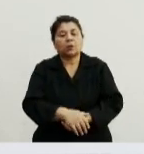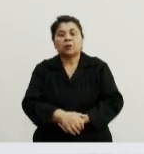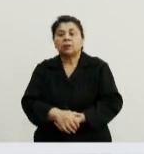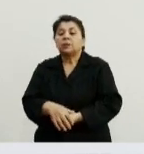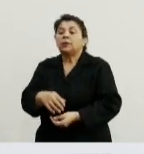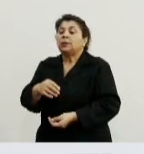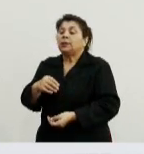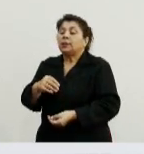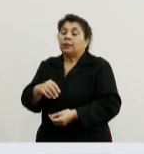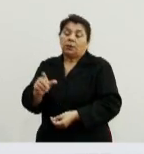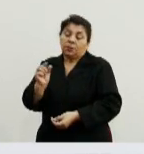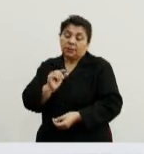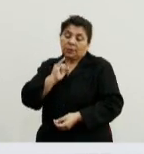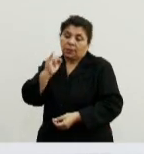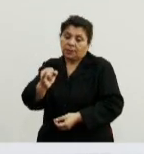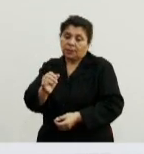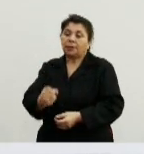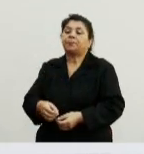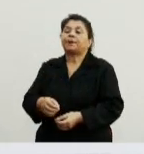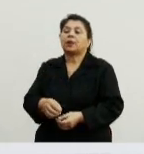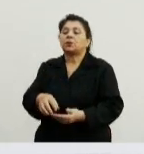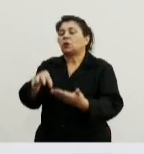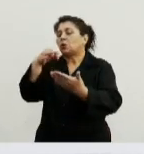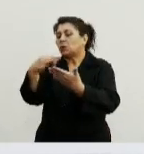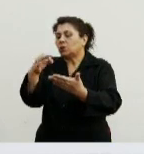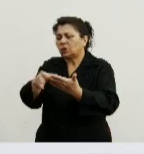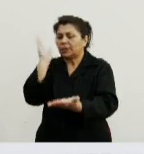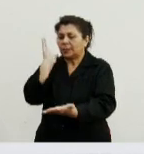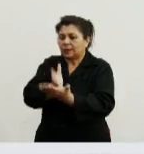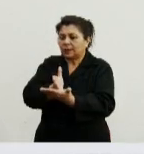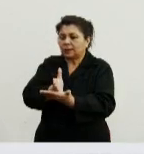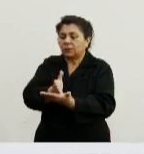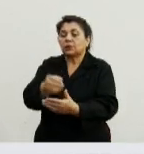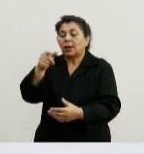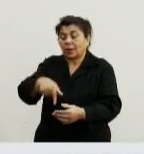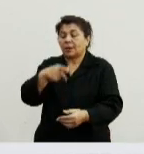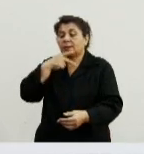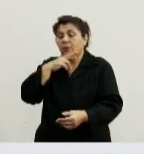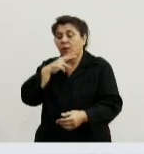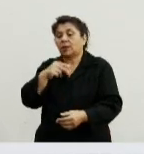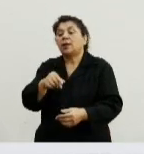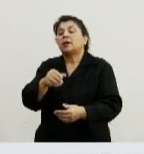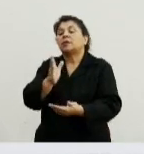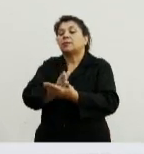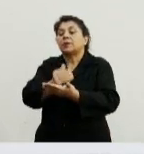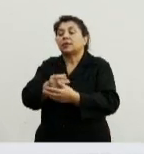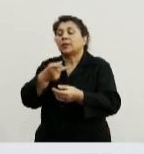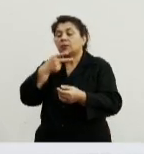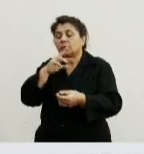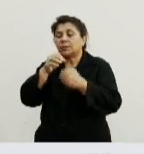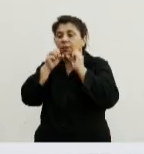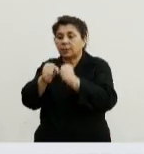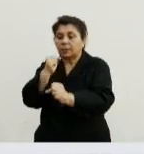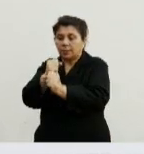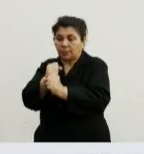recién se va a aplicar con controles estrictos en la provincia de san juan por parte de la subsecretaría de trabajo que